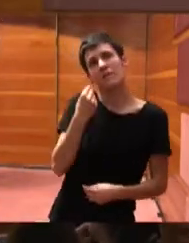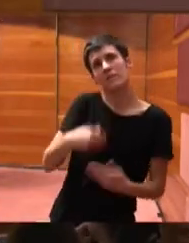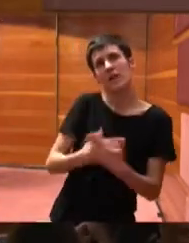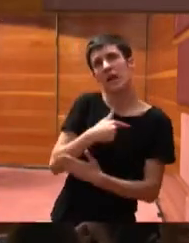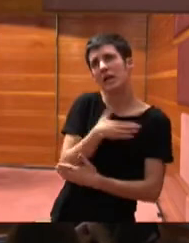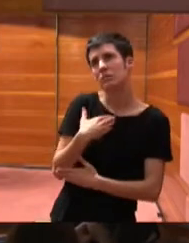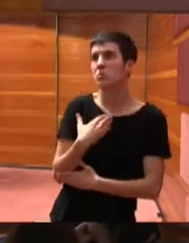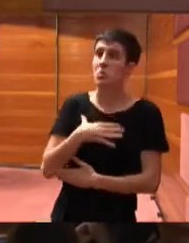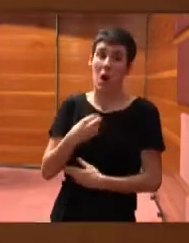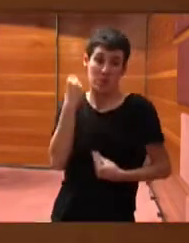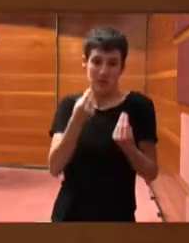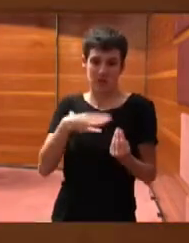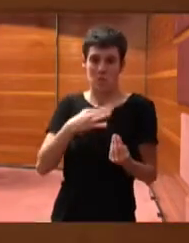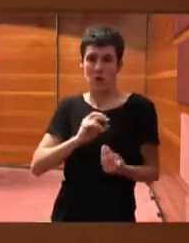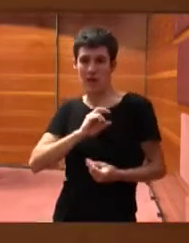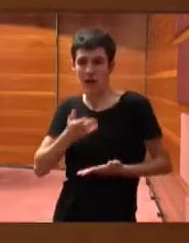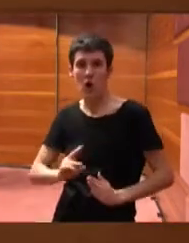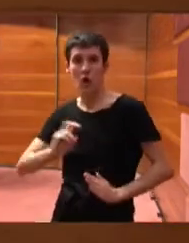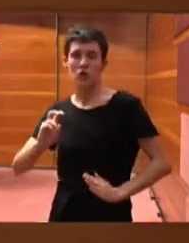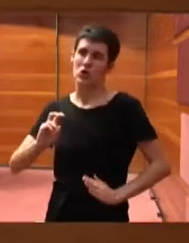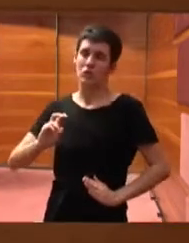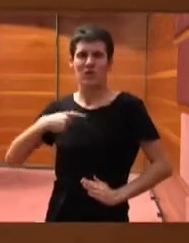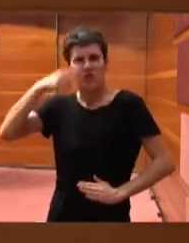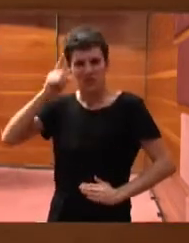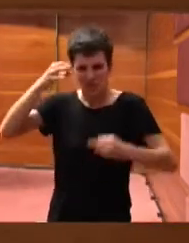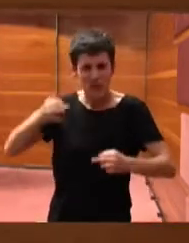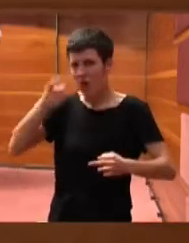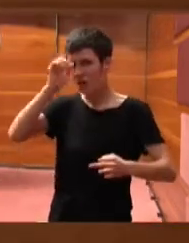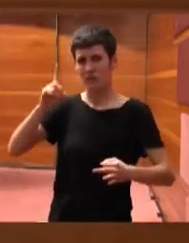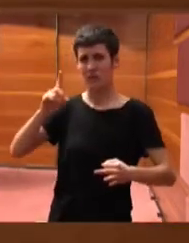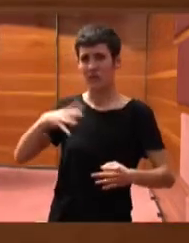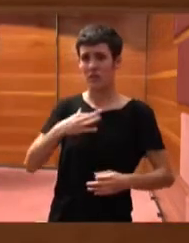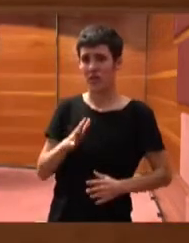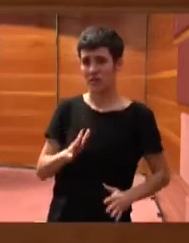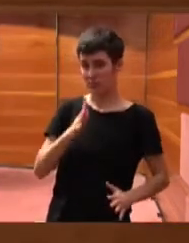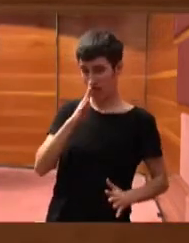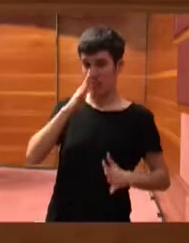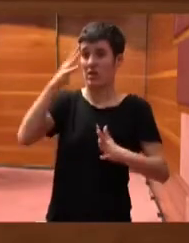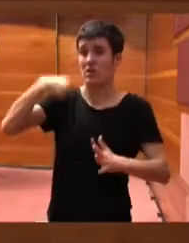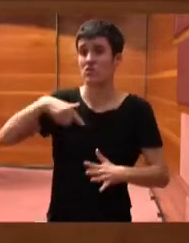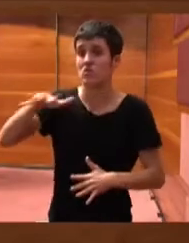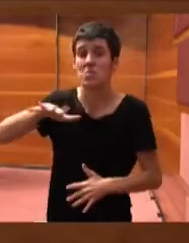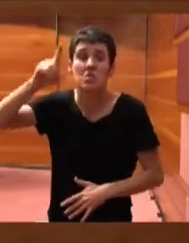hijo? ¿Ya me va a valer? ¿No me va a valer? No lo sé. ¿Dónde voy a estar dentro de 10 años?